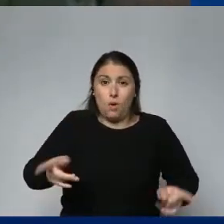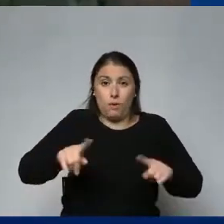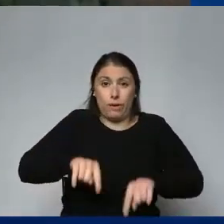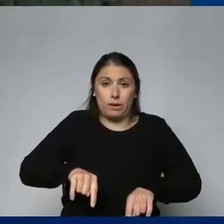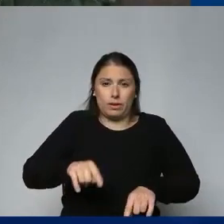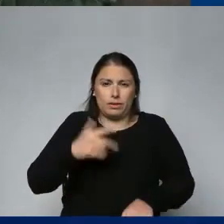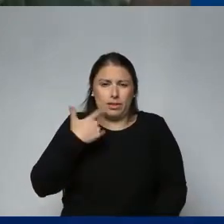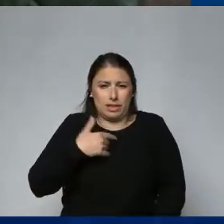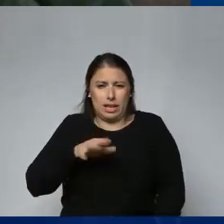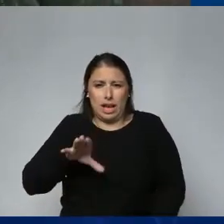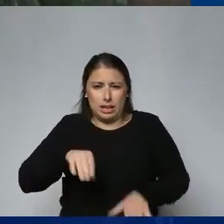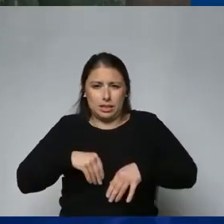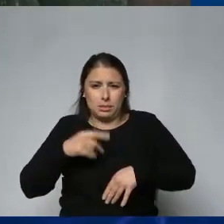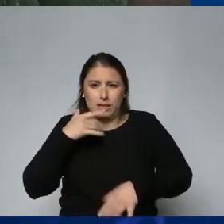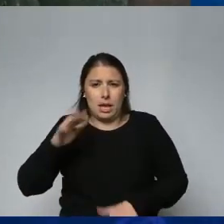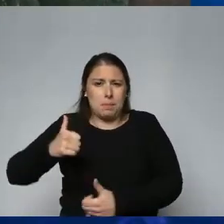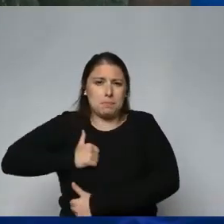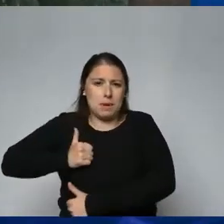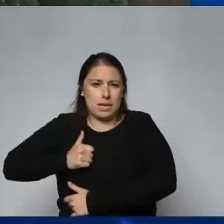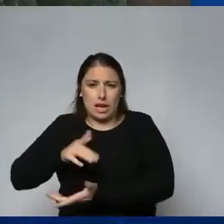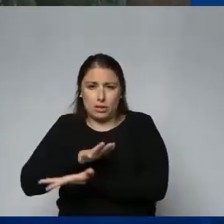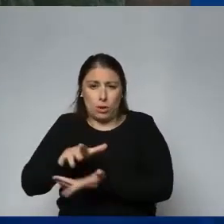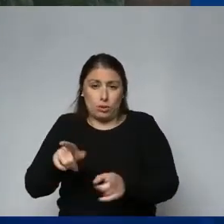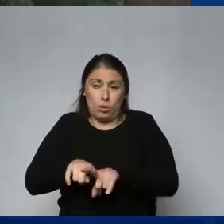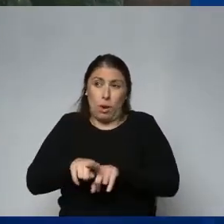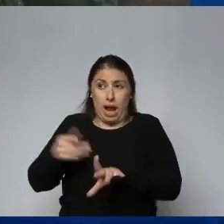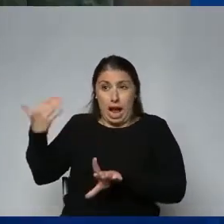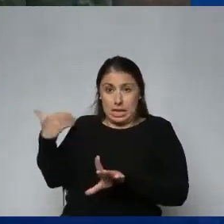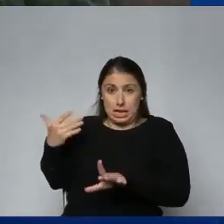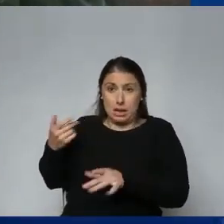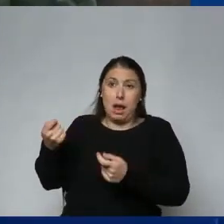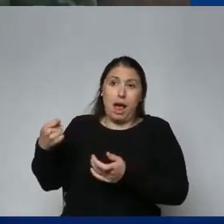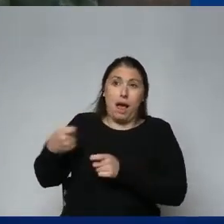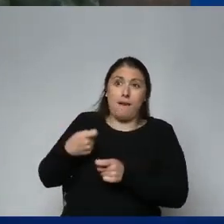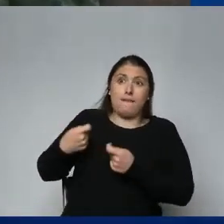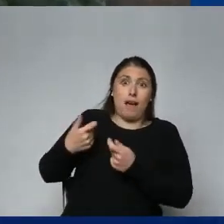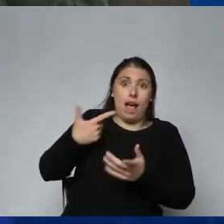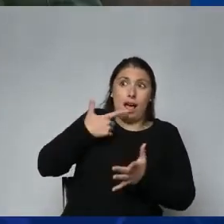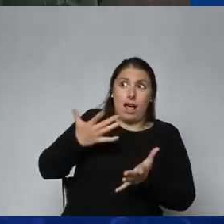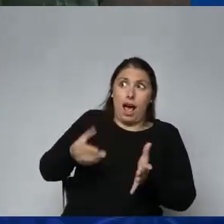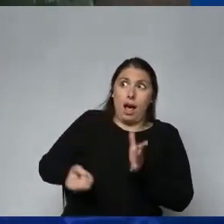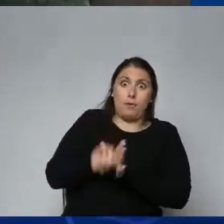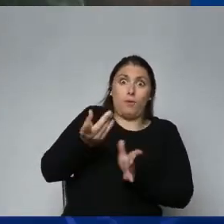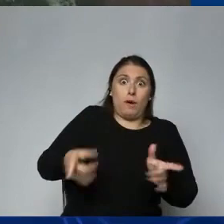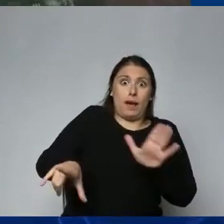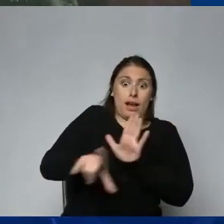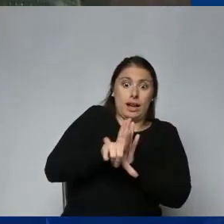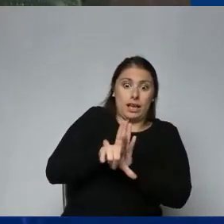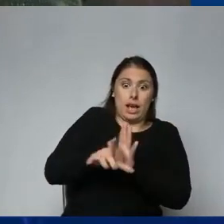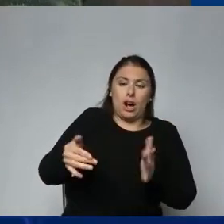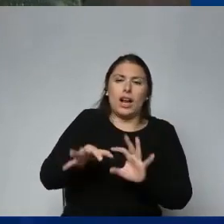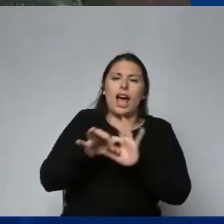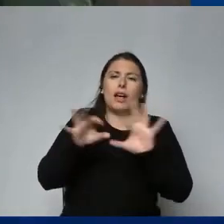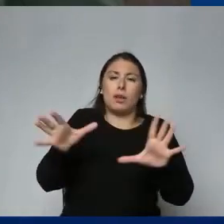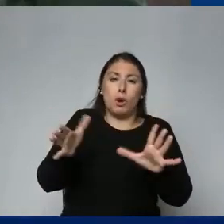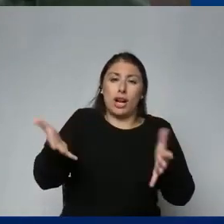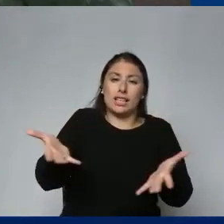estamos reconociendo? ¿Que los militares están en la misma posición? No, estamos en una democracia. Ahora no estamos en una democracia